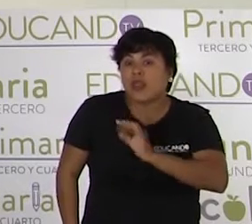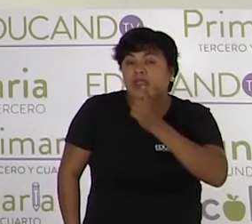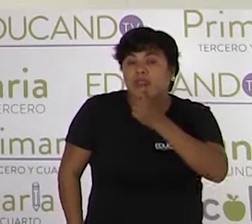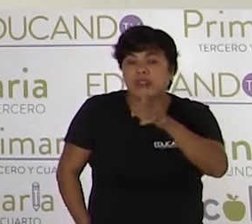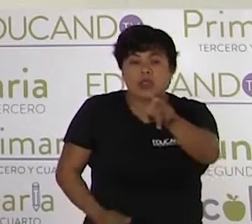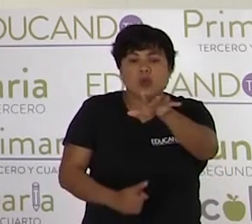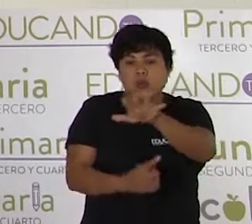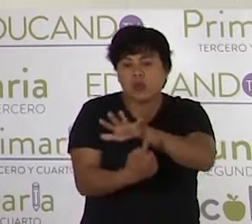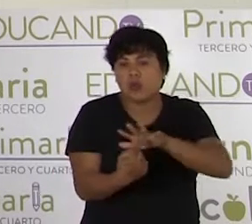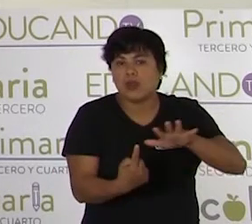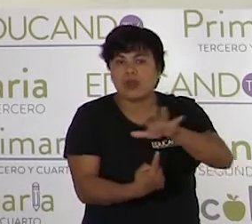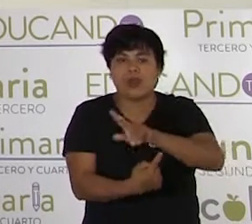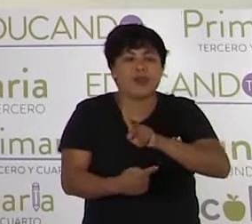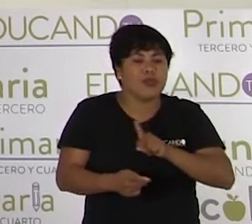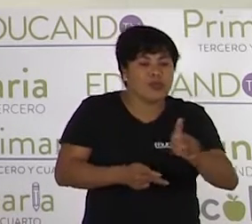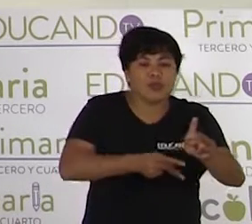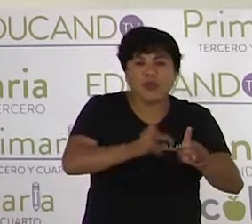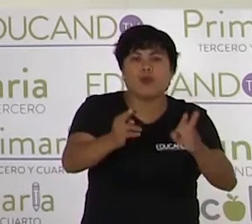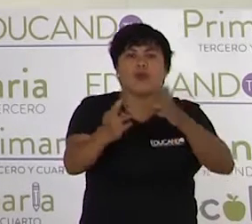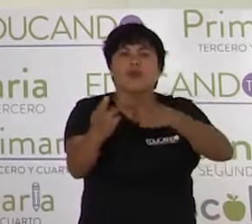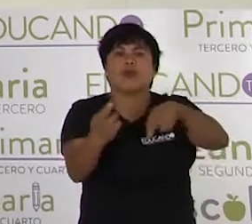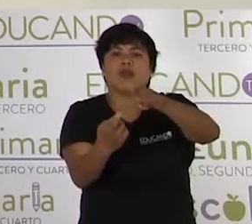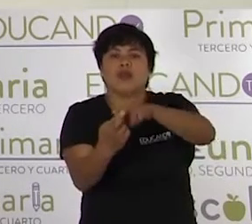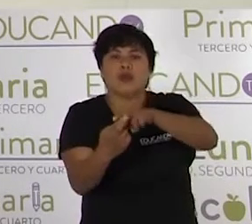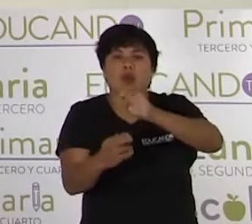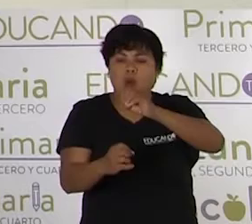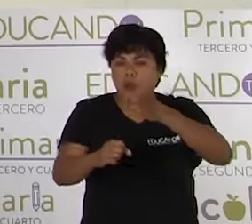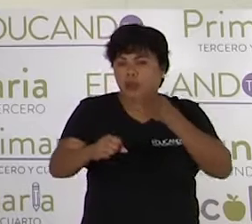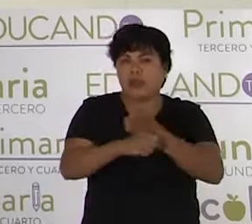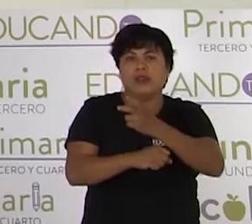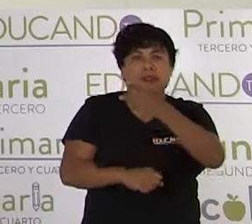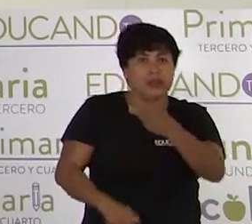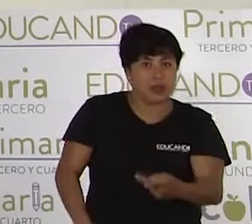tu barrio, en tu comunidad o en el estado?